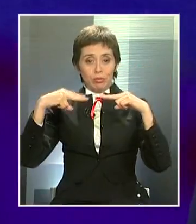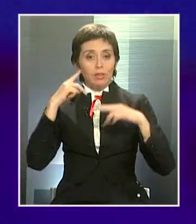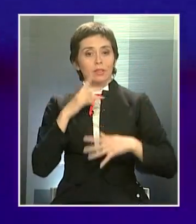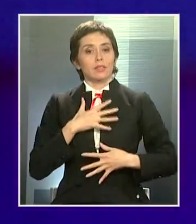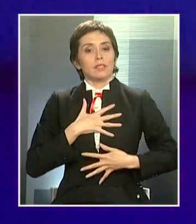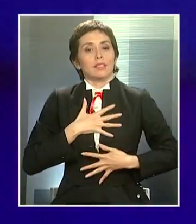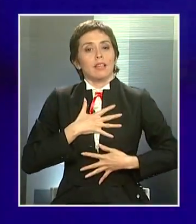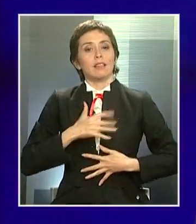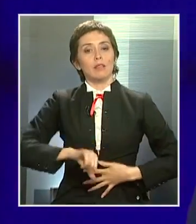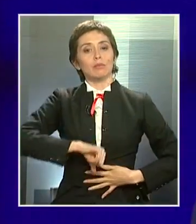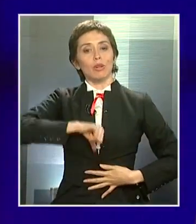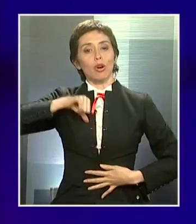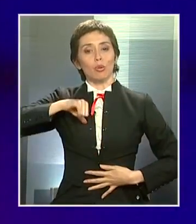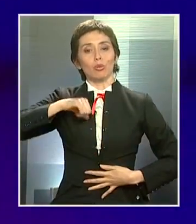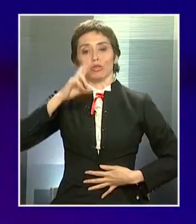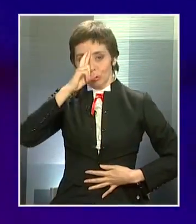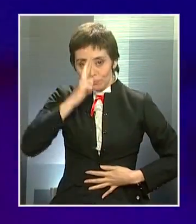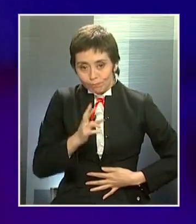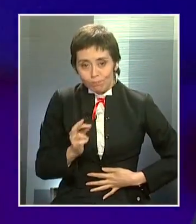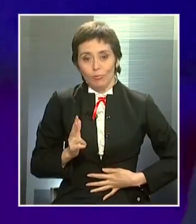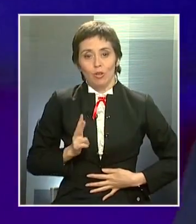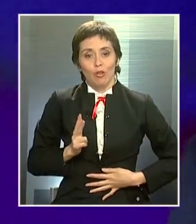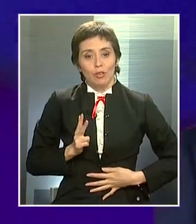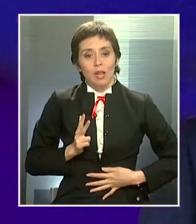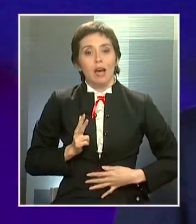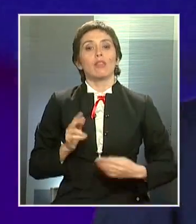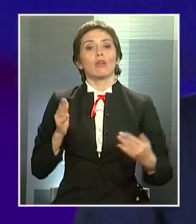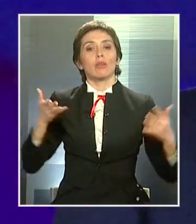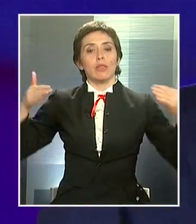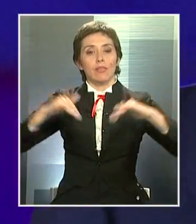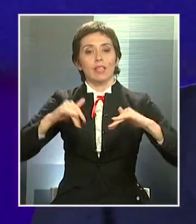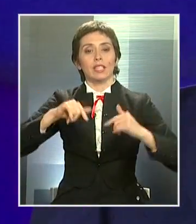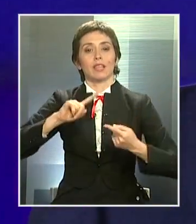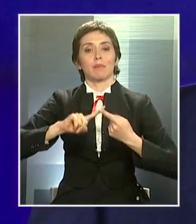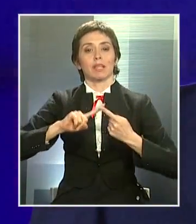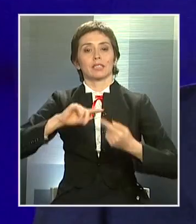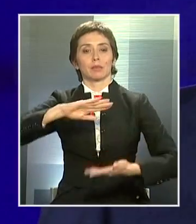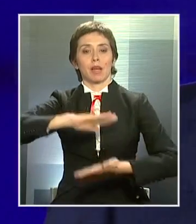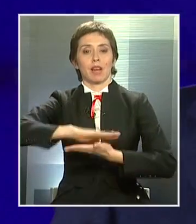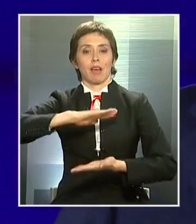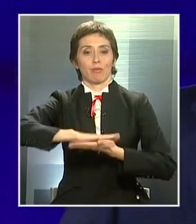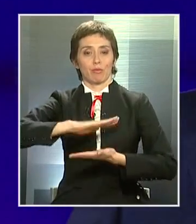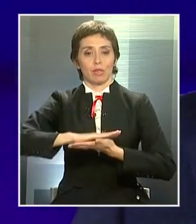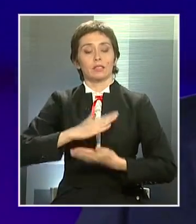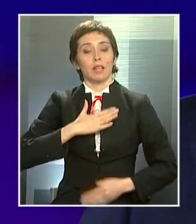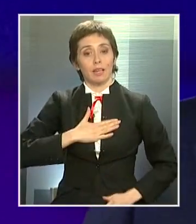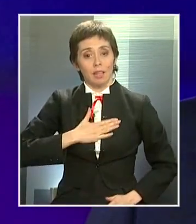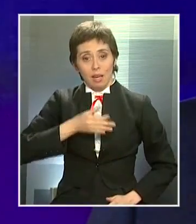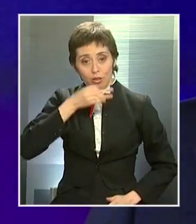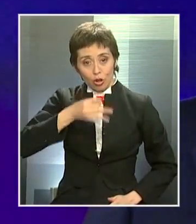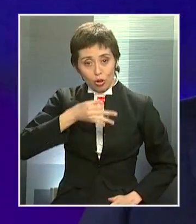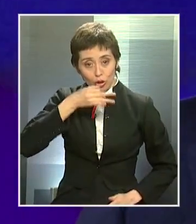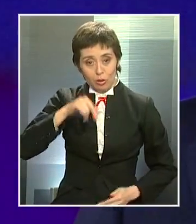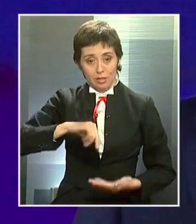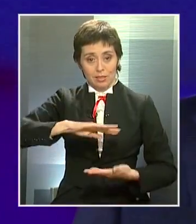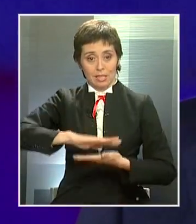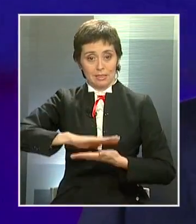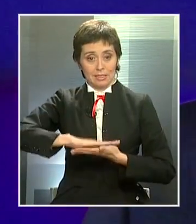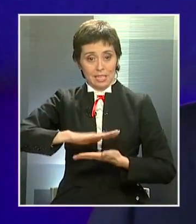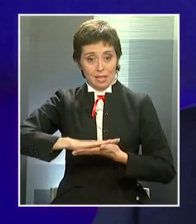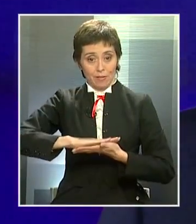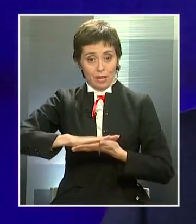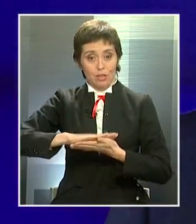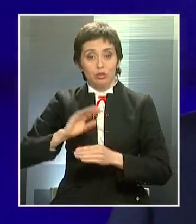sentimos orgullosos y honrados de participar de esta fiesta. Quiero contarles que esta celebración se